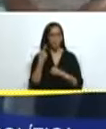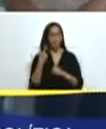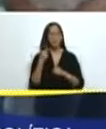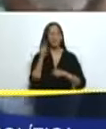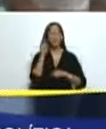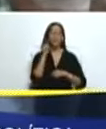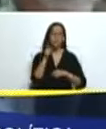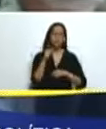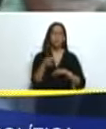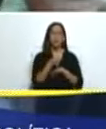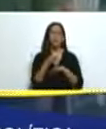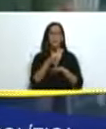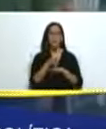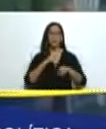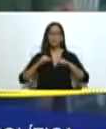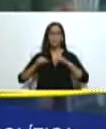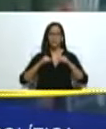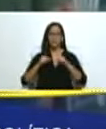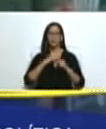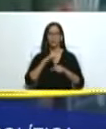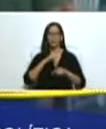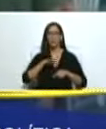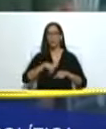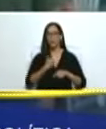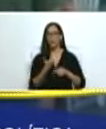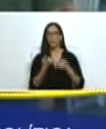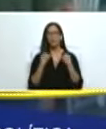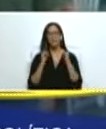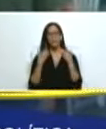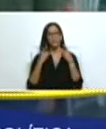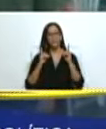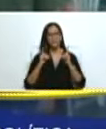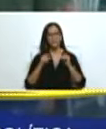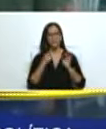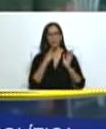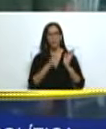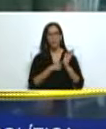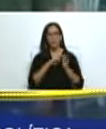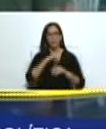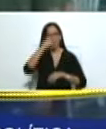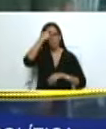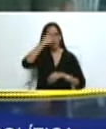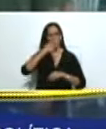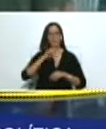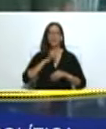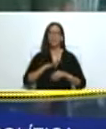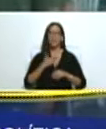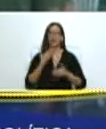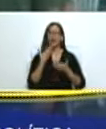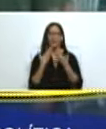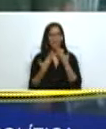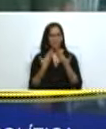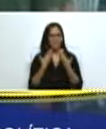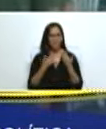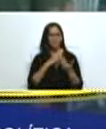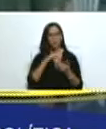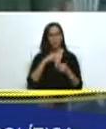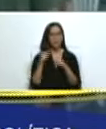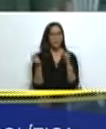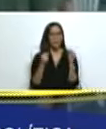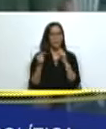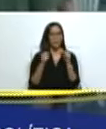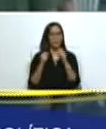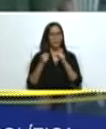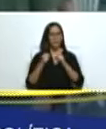su gobierno y su dirigencia, nosotros podemos darle independencia plena a nuestro pueblo. Estamos agradecidos. Nosotros hemos debatido